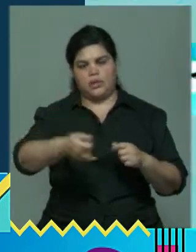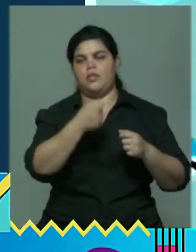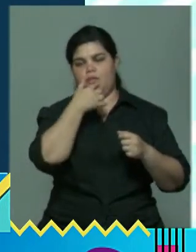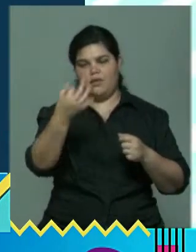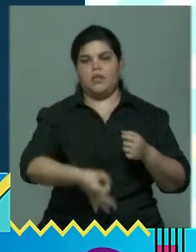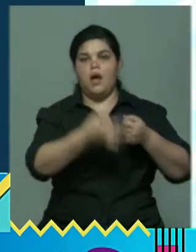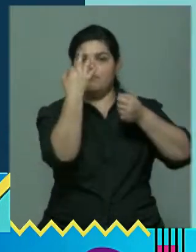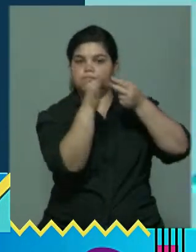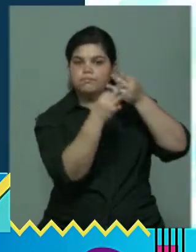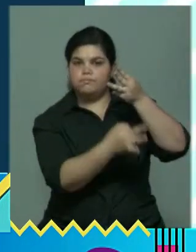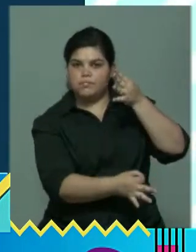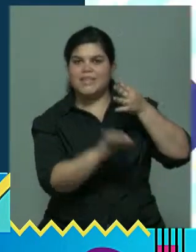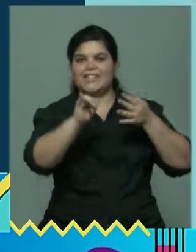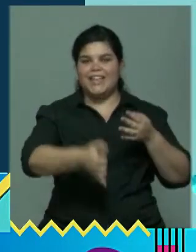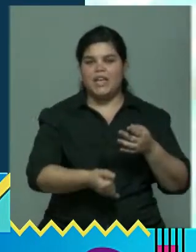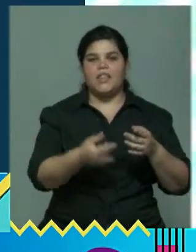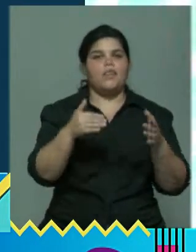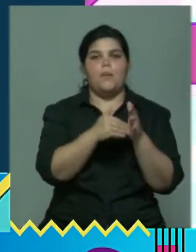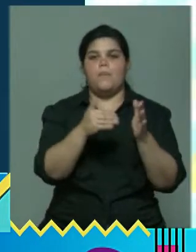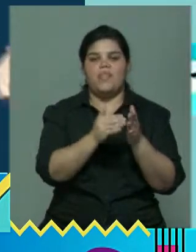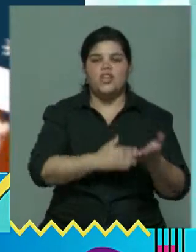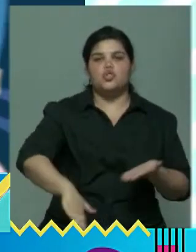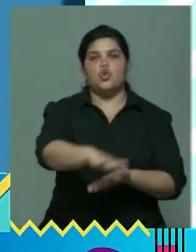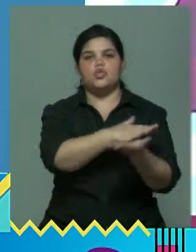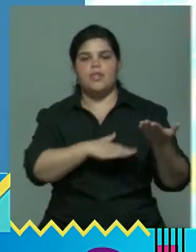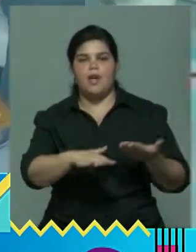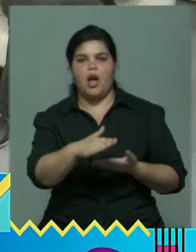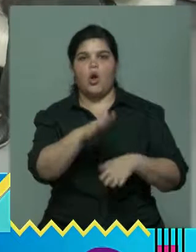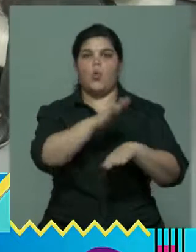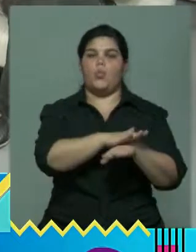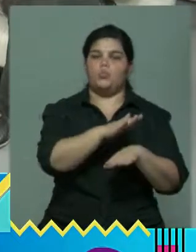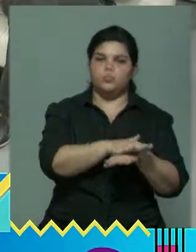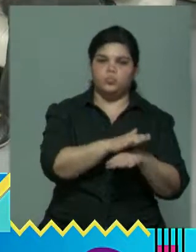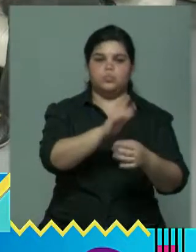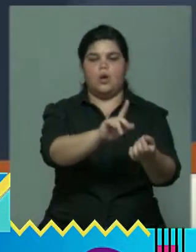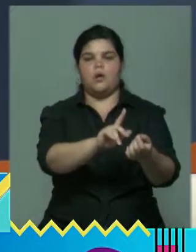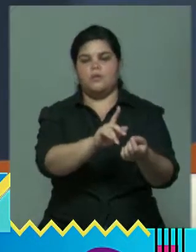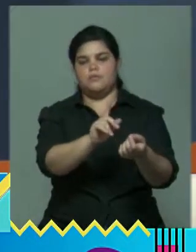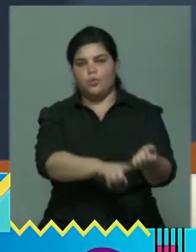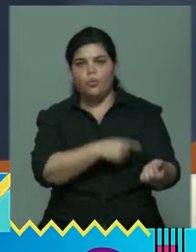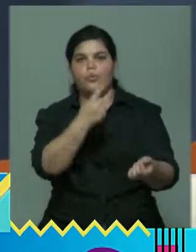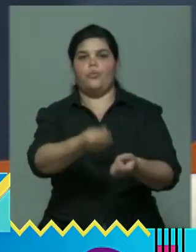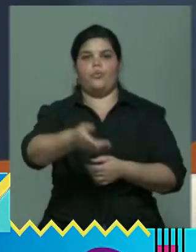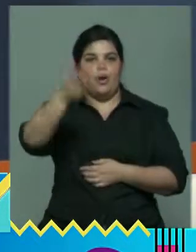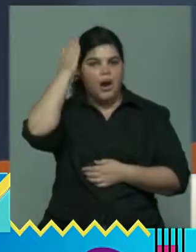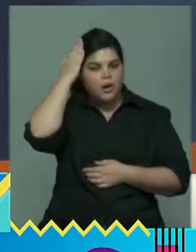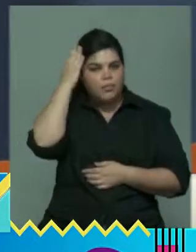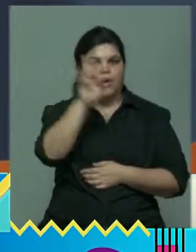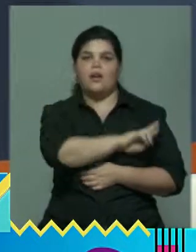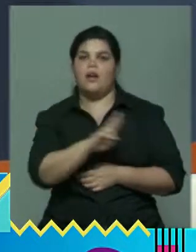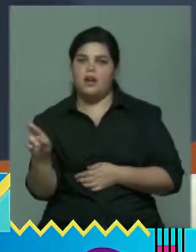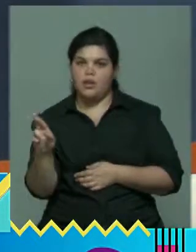cada población, dependiendo de muchos factores, culturales, históricos, religiosos, de determinados factores, que por